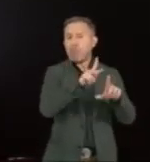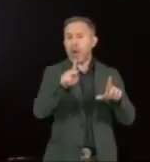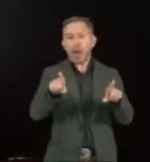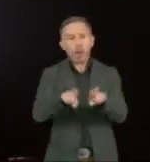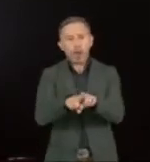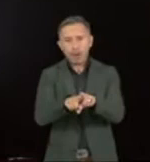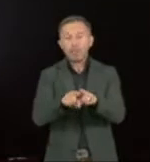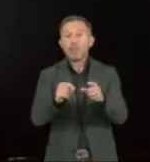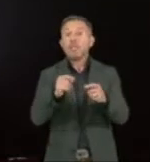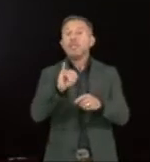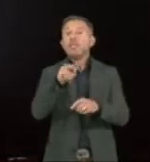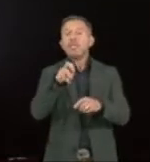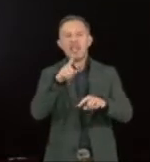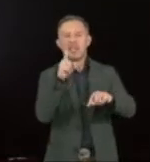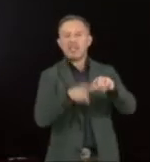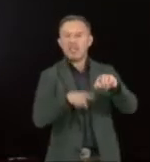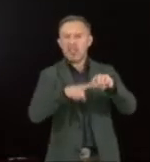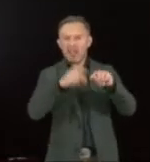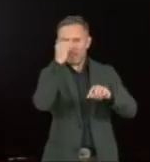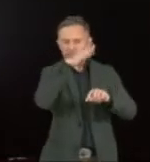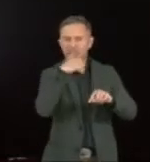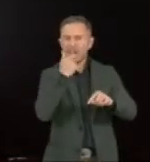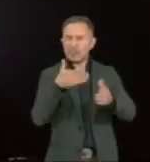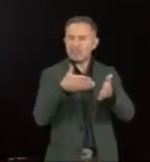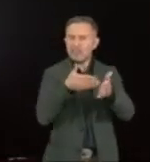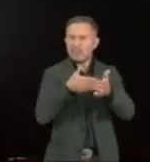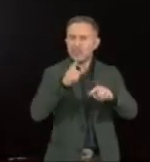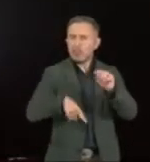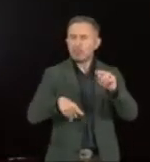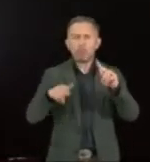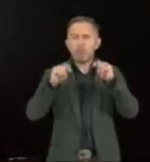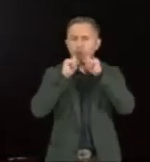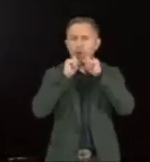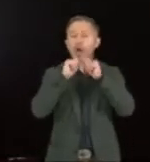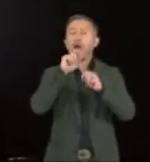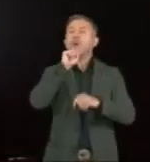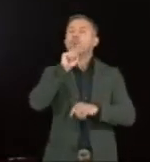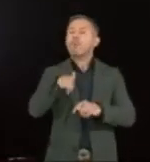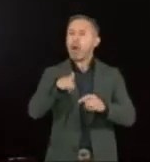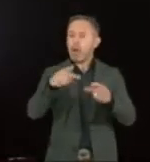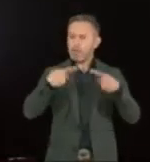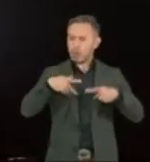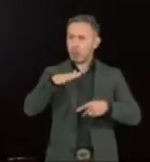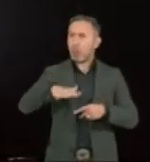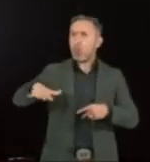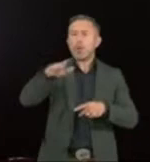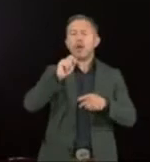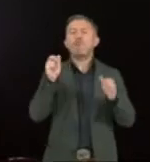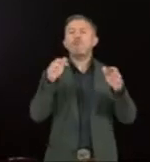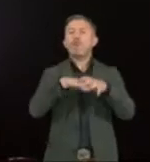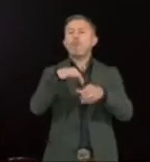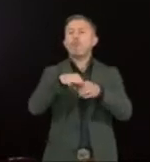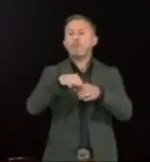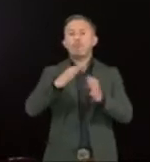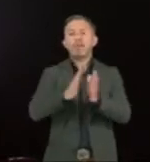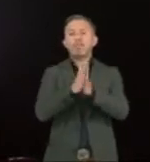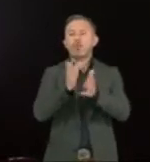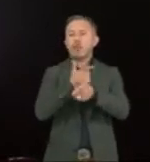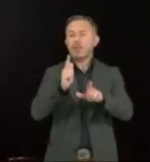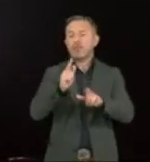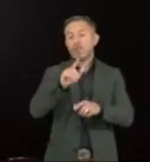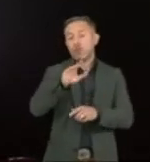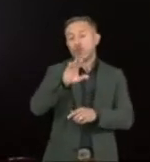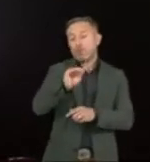ine se pudo garantizar una vez más la participación libre de la ciudadanía y los más de 92.8 millones de